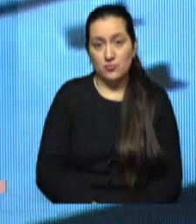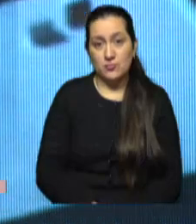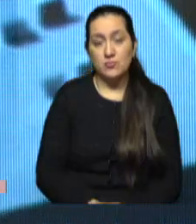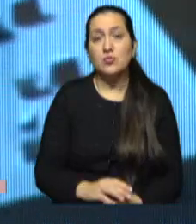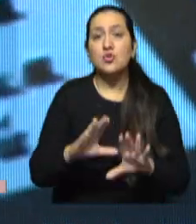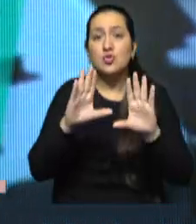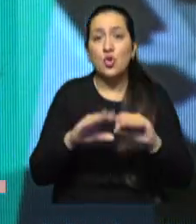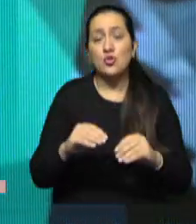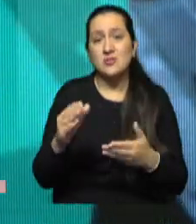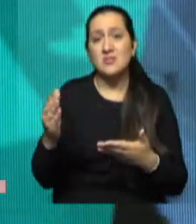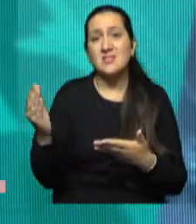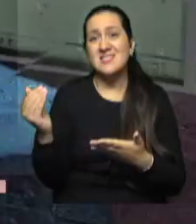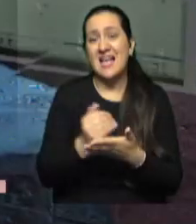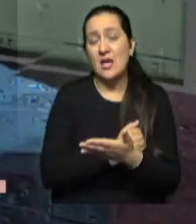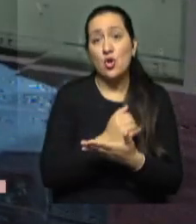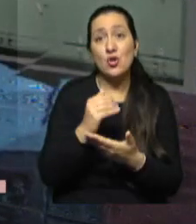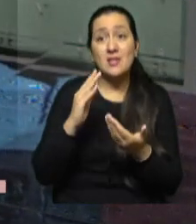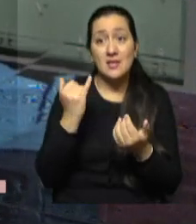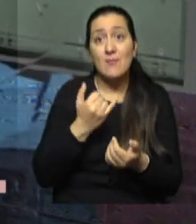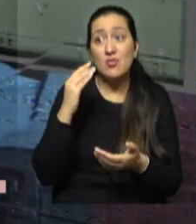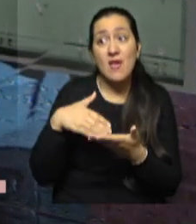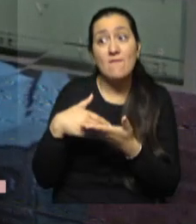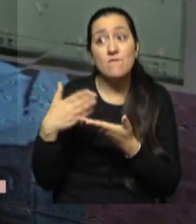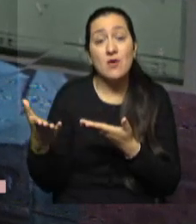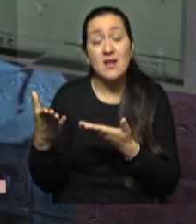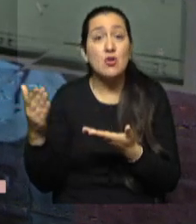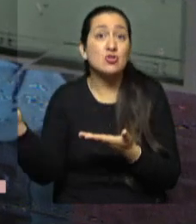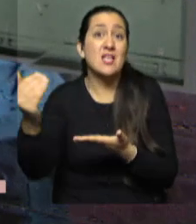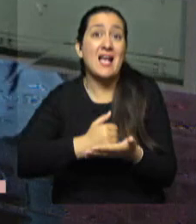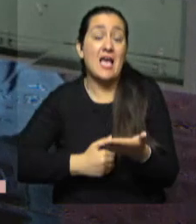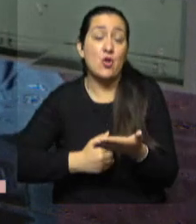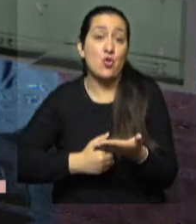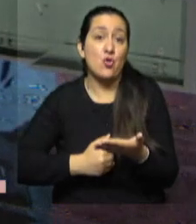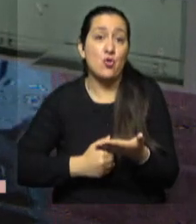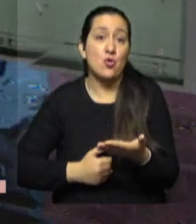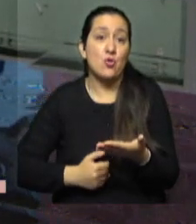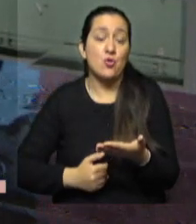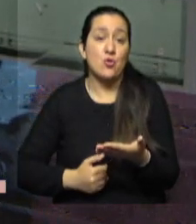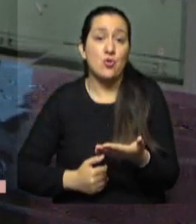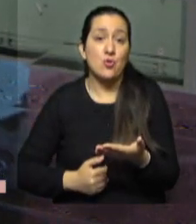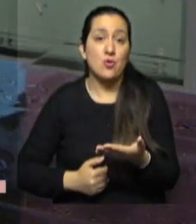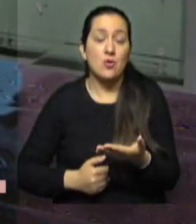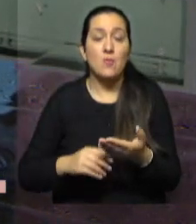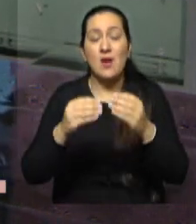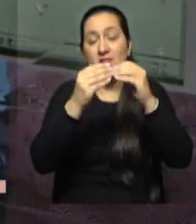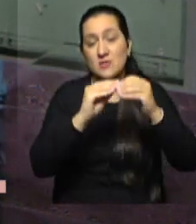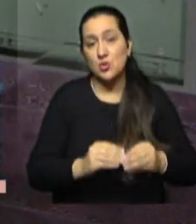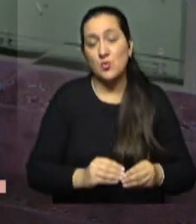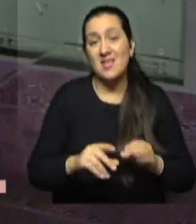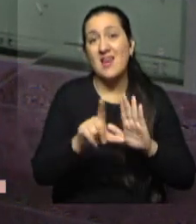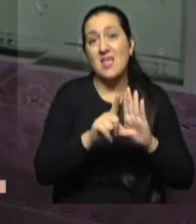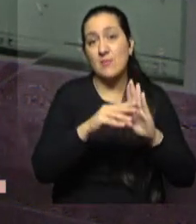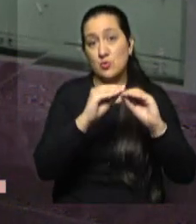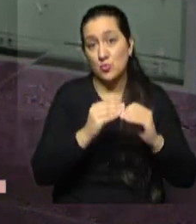los fondos externos que teníamos para comprar tierras no lo sacaron por la vía de rendiciones de cuenta y ley de